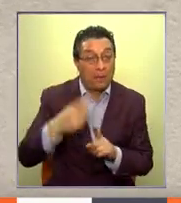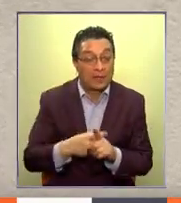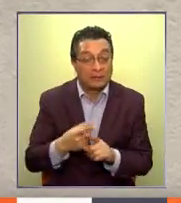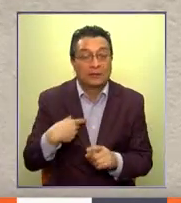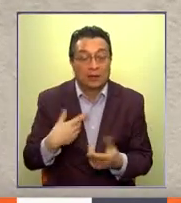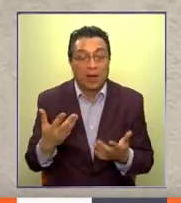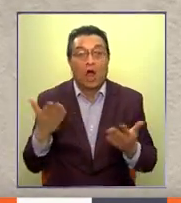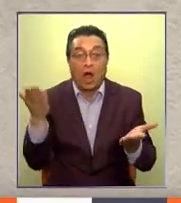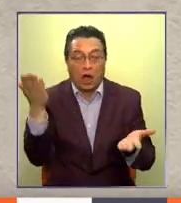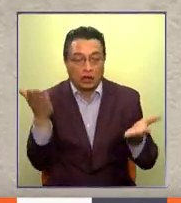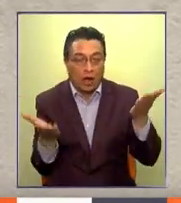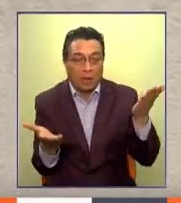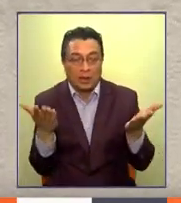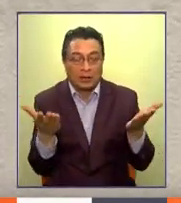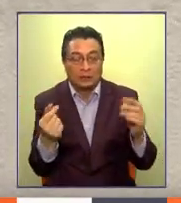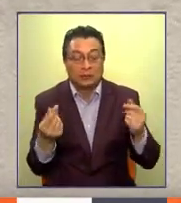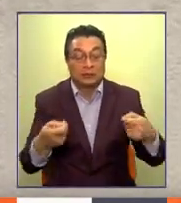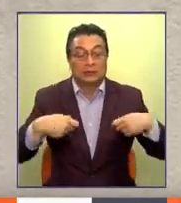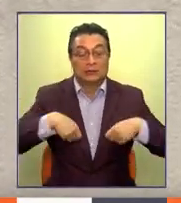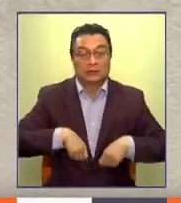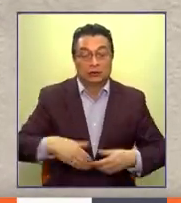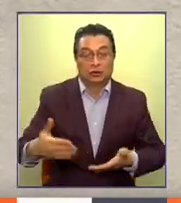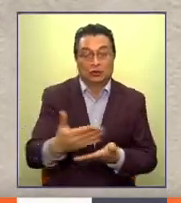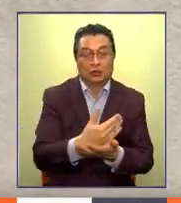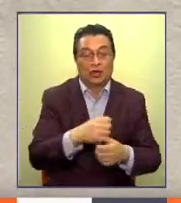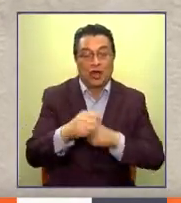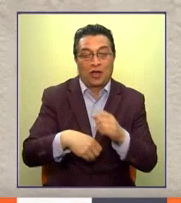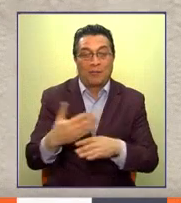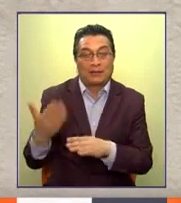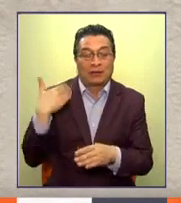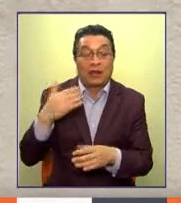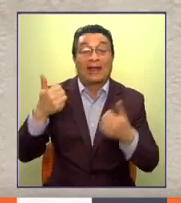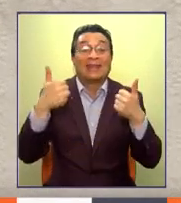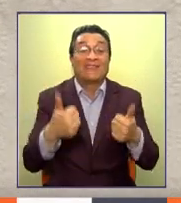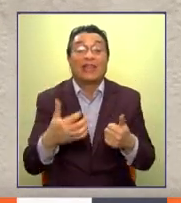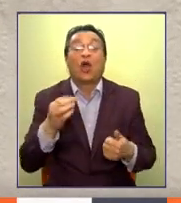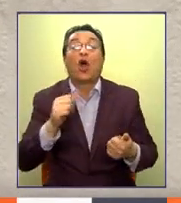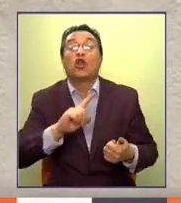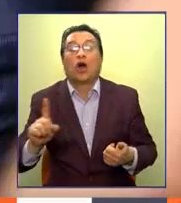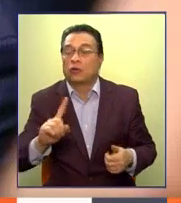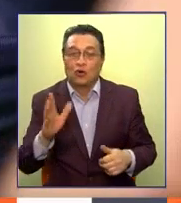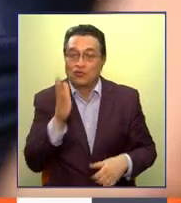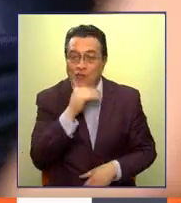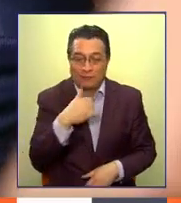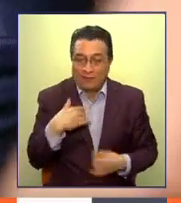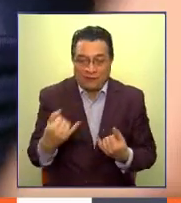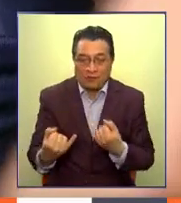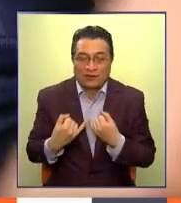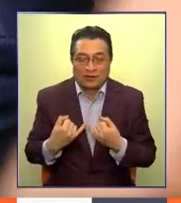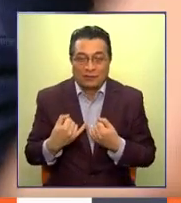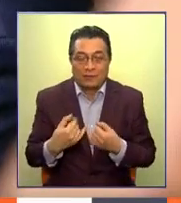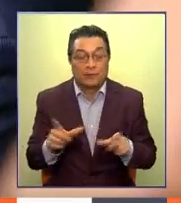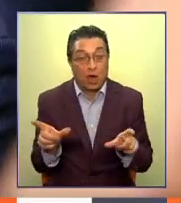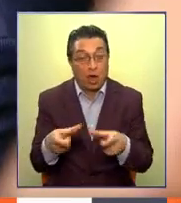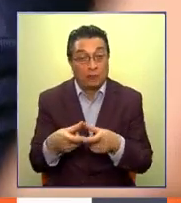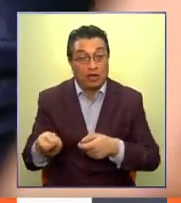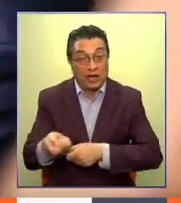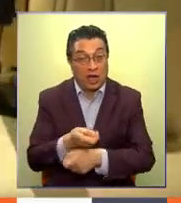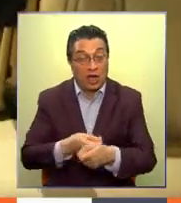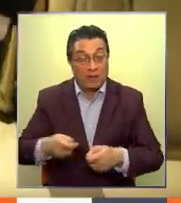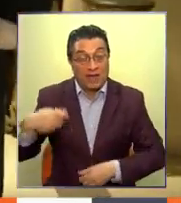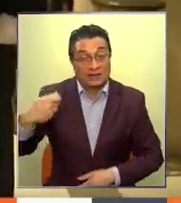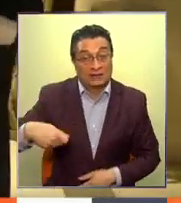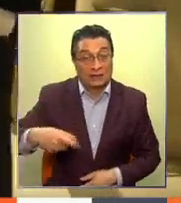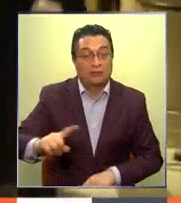el promedio de sueldo del año anterior corresponde o no corresponde. No tenemos esa información. La Comisión de Economía del Senado citó